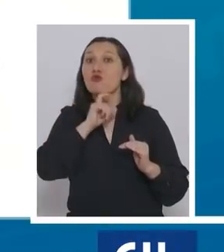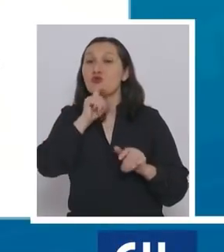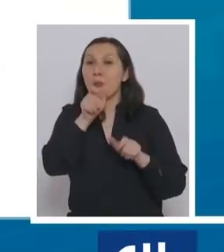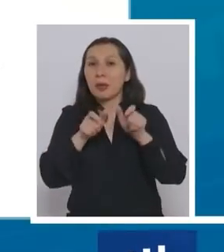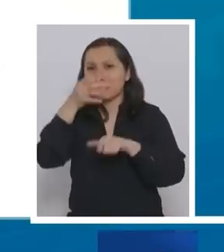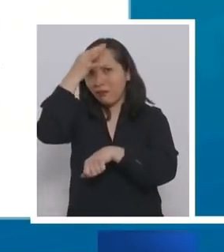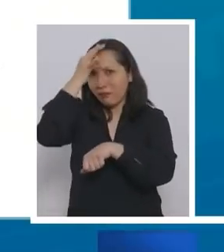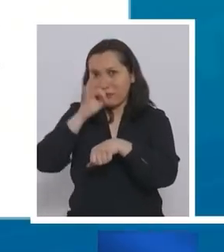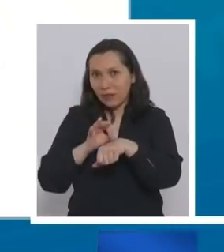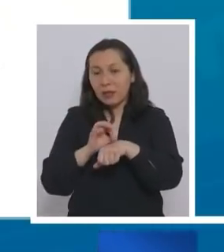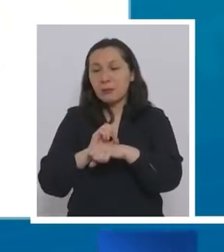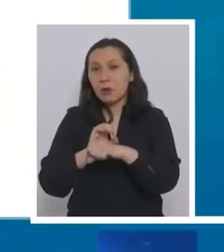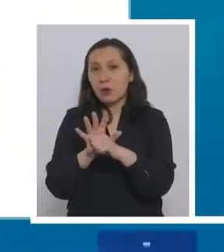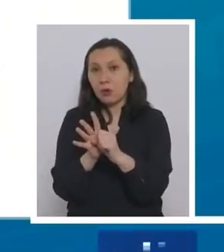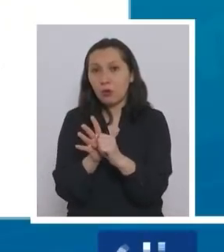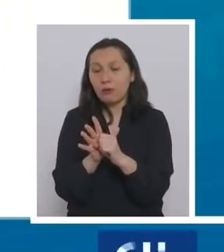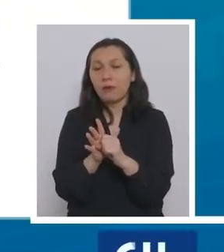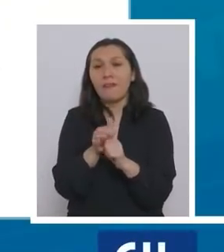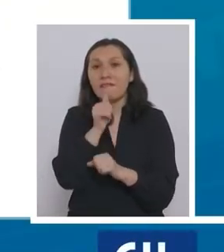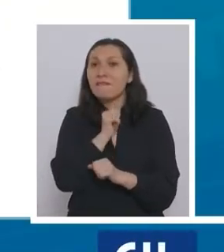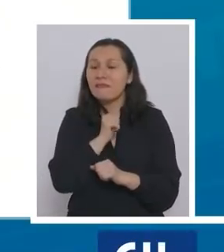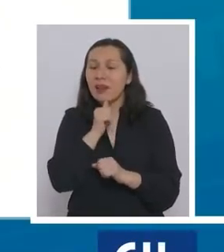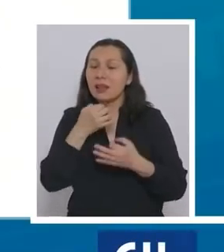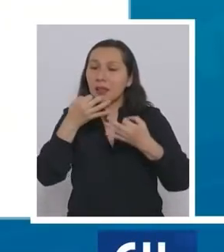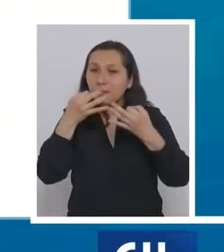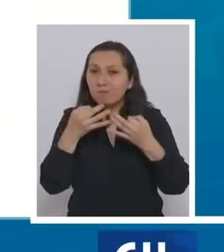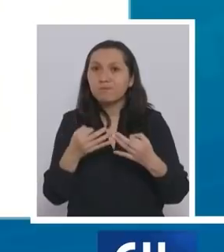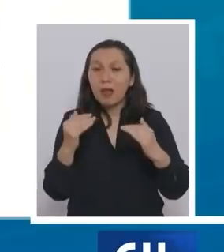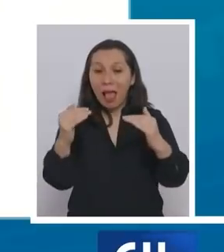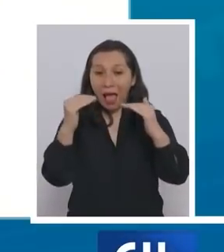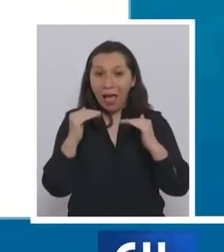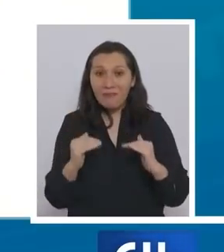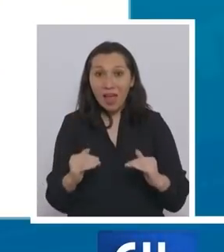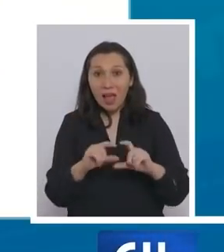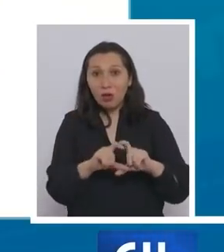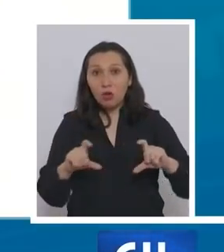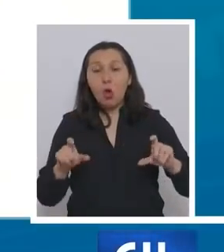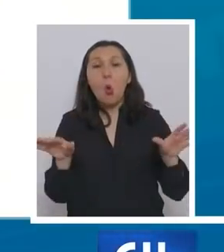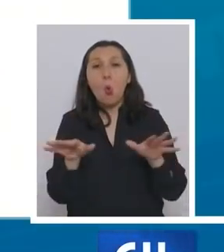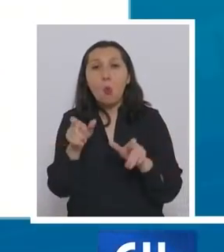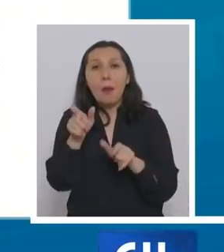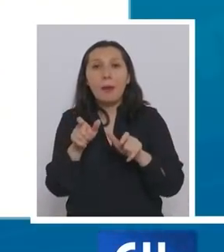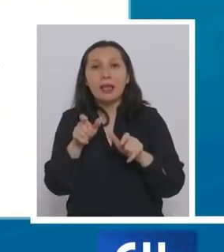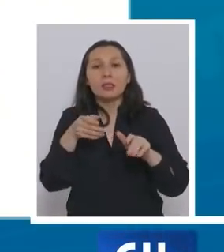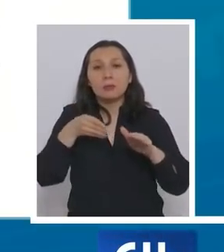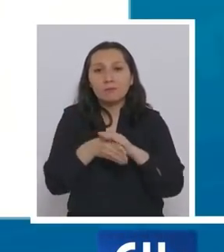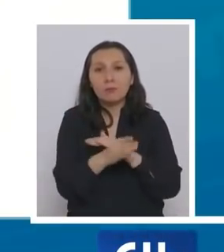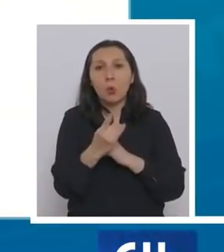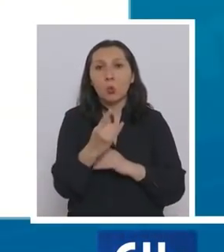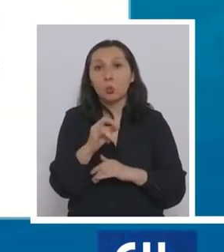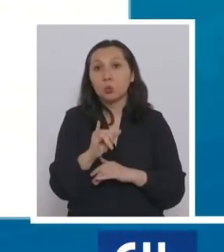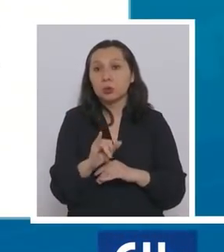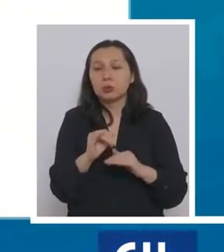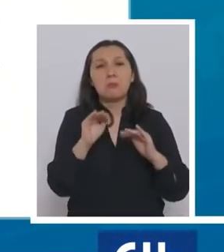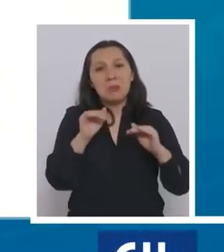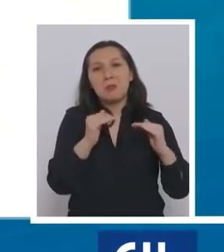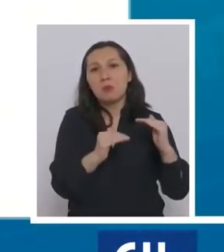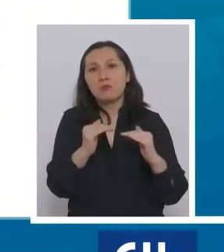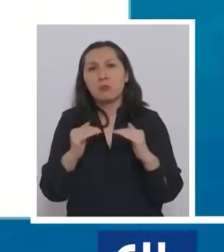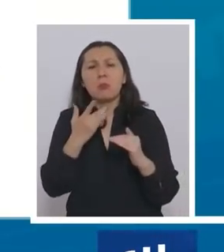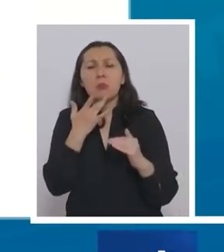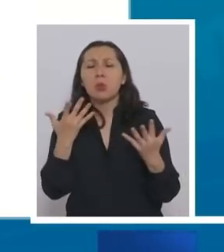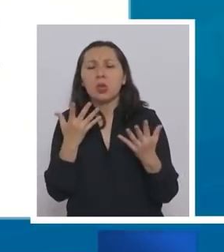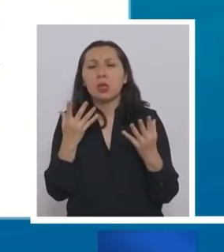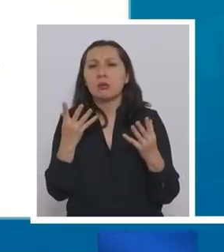personas contagiadas, cifras que aún no se han visto reflejadas en la ocupación de camas críticas, probablemente debido